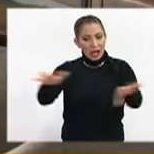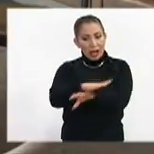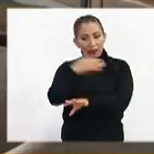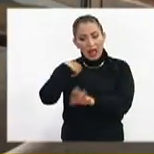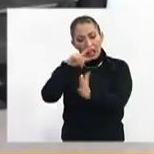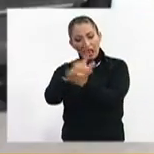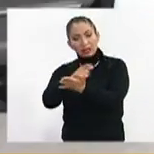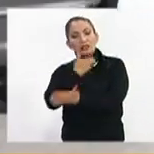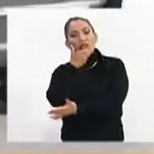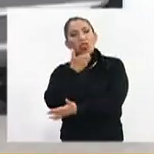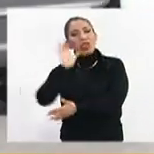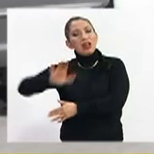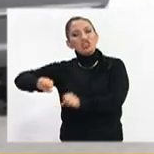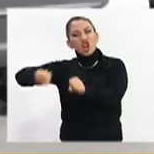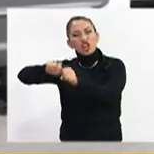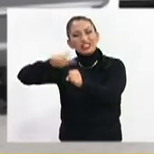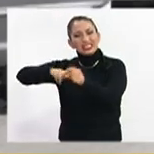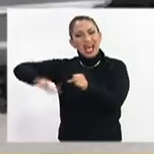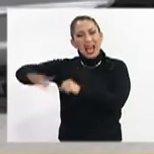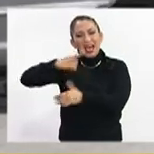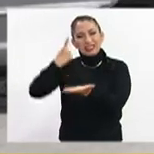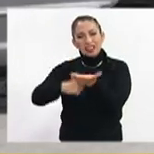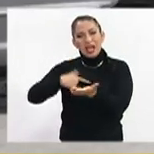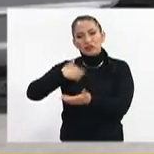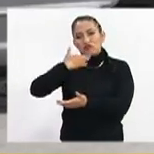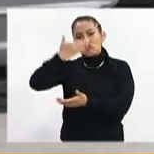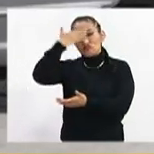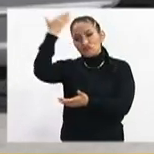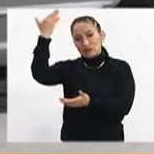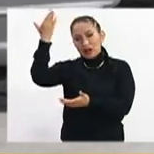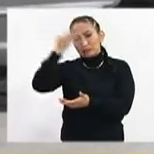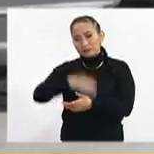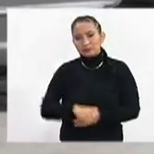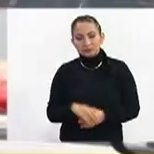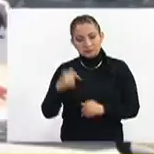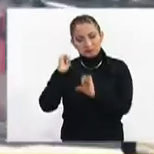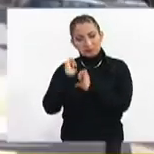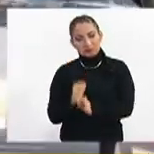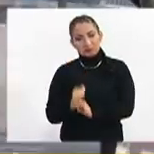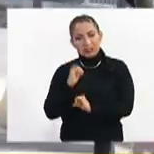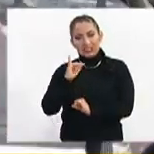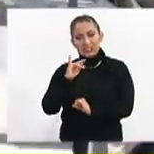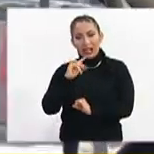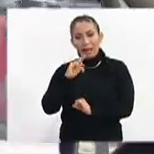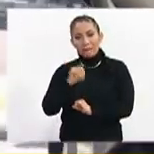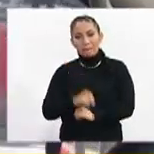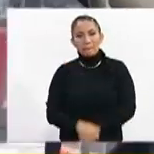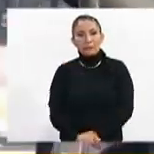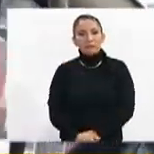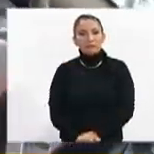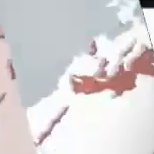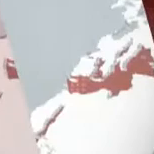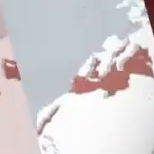en las leyes y costumbres sociales que existen en el conservador país regido por el Islam.